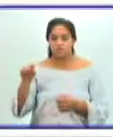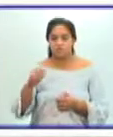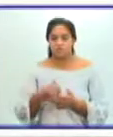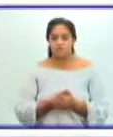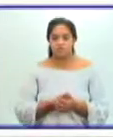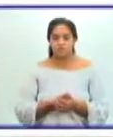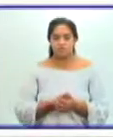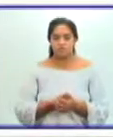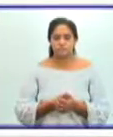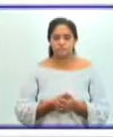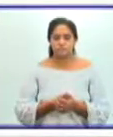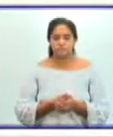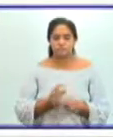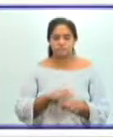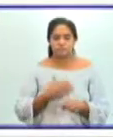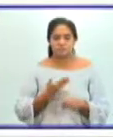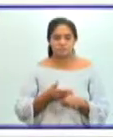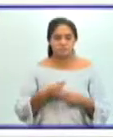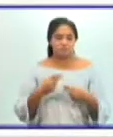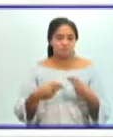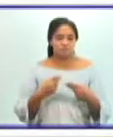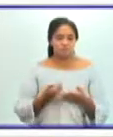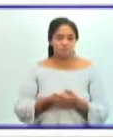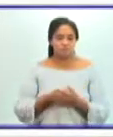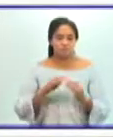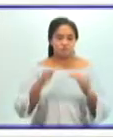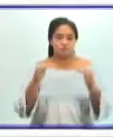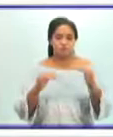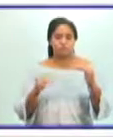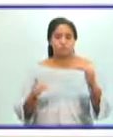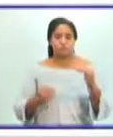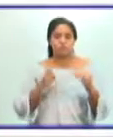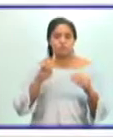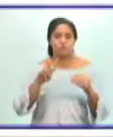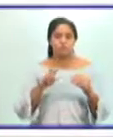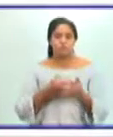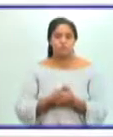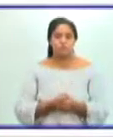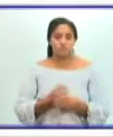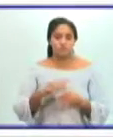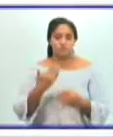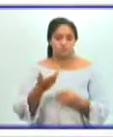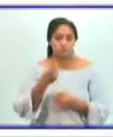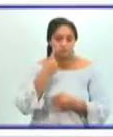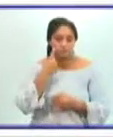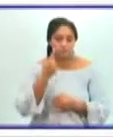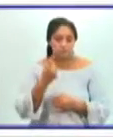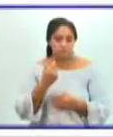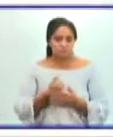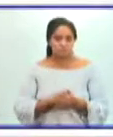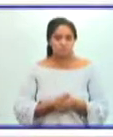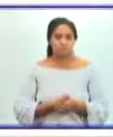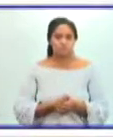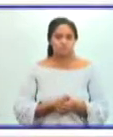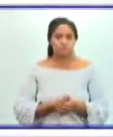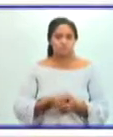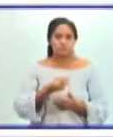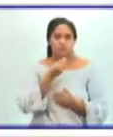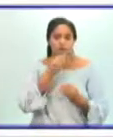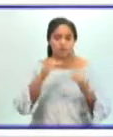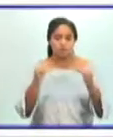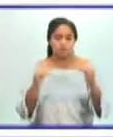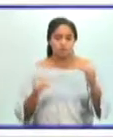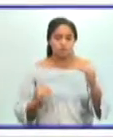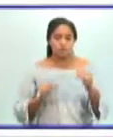Después, ¿qué debes hacer? Sustituir los valores. Pero antes observa que para poder sustituir los